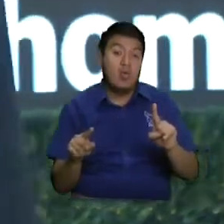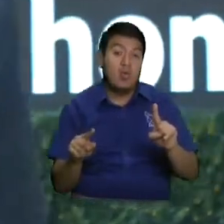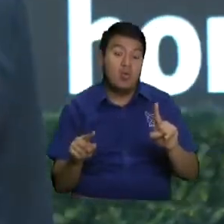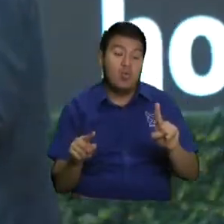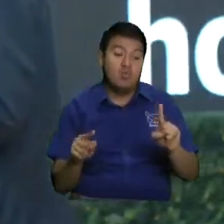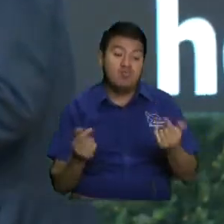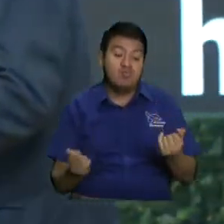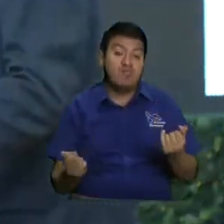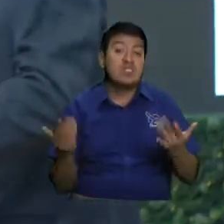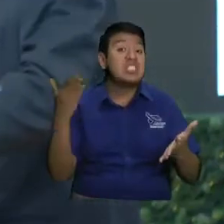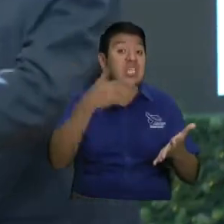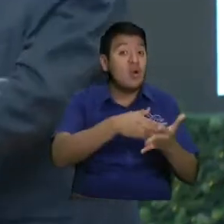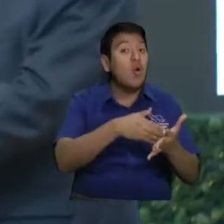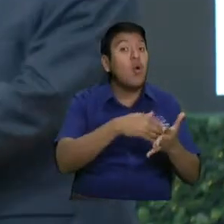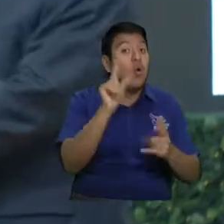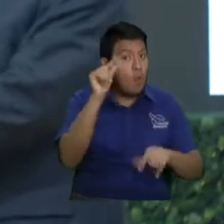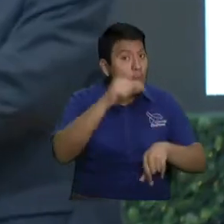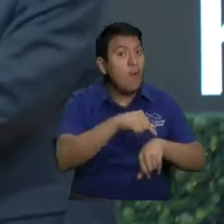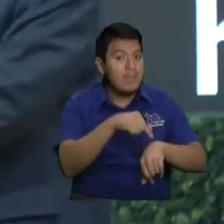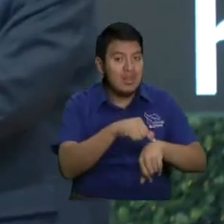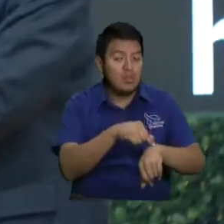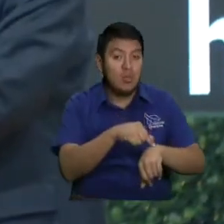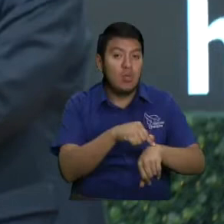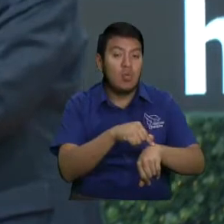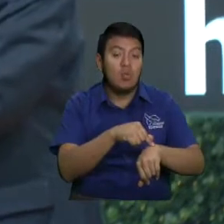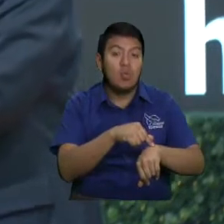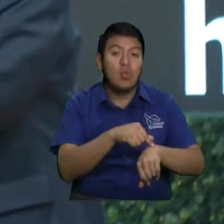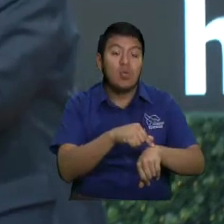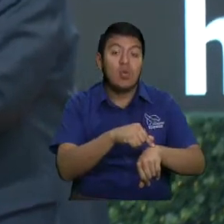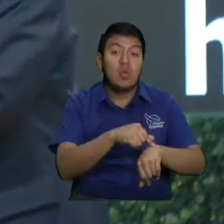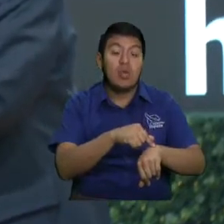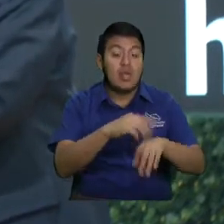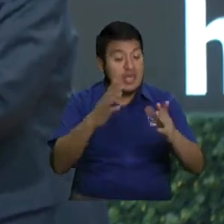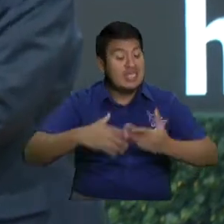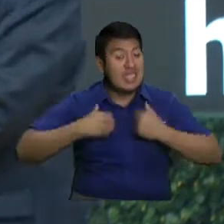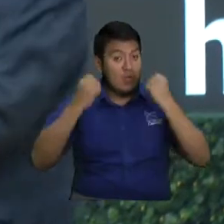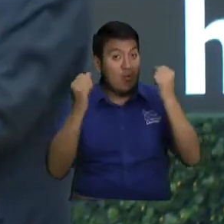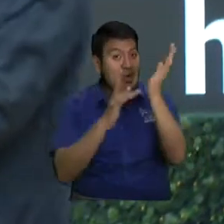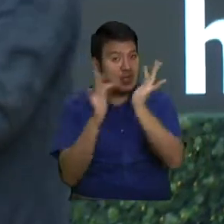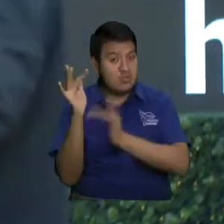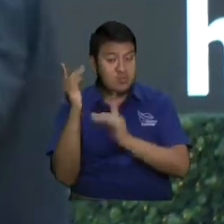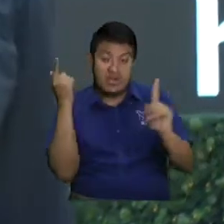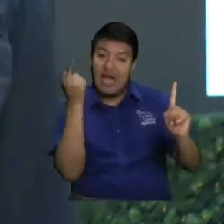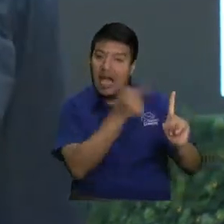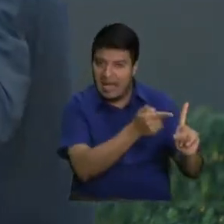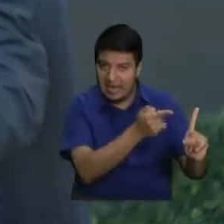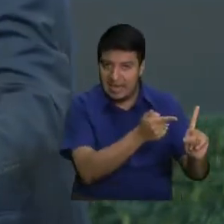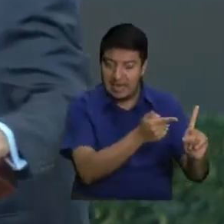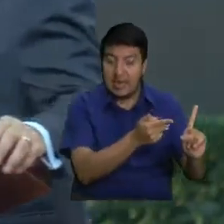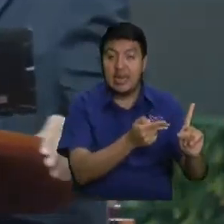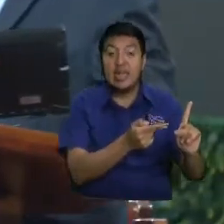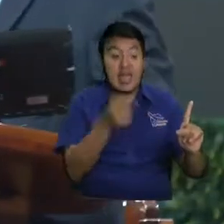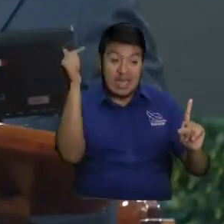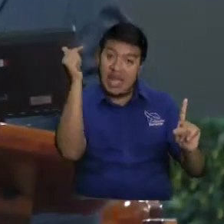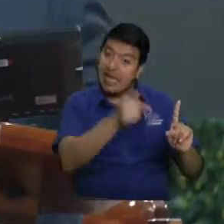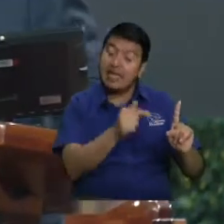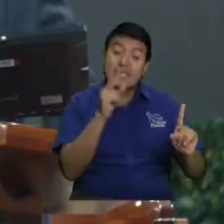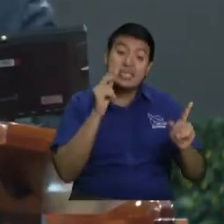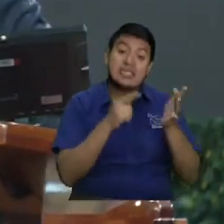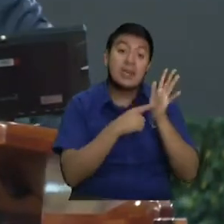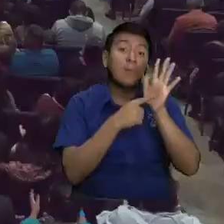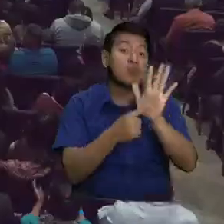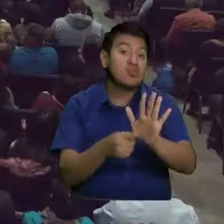Pero ¿qué si se encontró con Jesús y se dio cuenta que Dios siempre tiene cosas más grandes para nosotros? Denle un aplauso al Rey